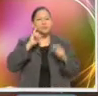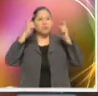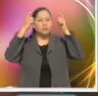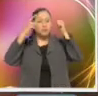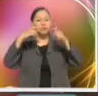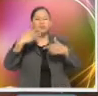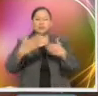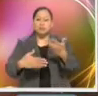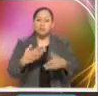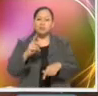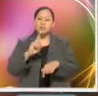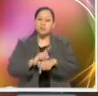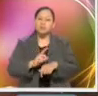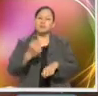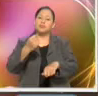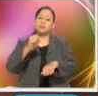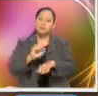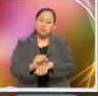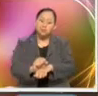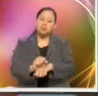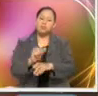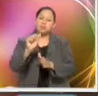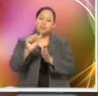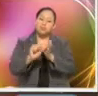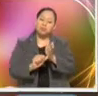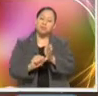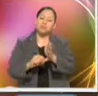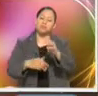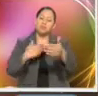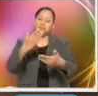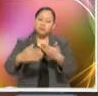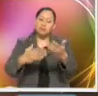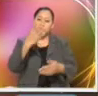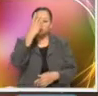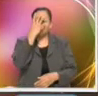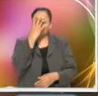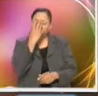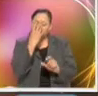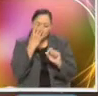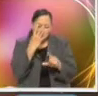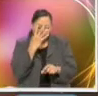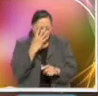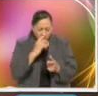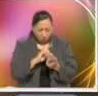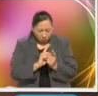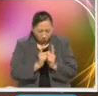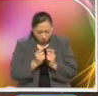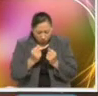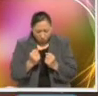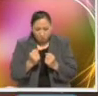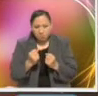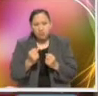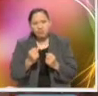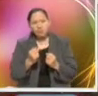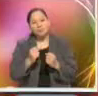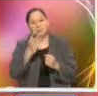los días, pasaron las semanas, pasaron los meses y de la tristeza no salió, tanto que perdió la